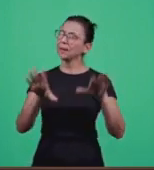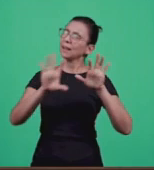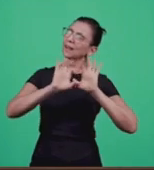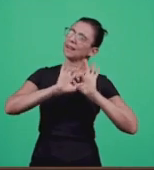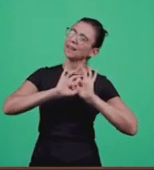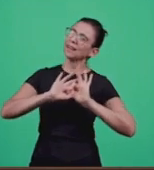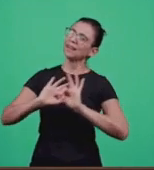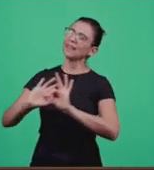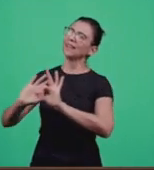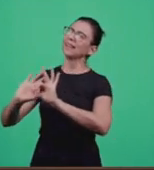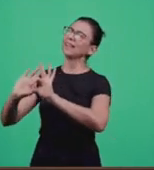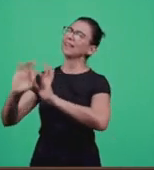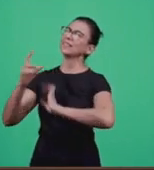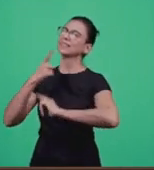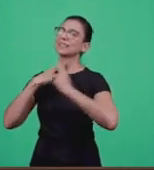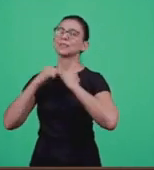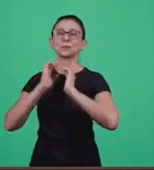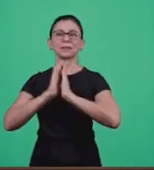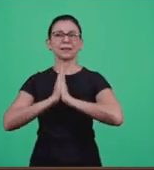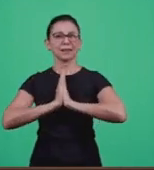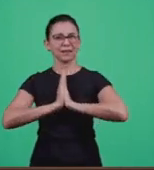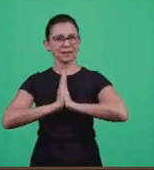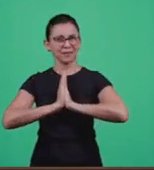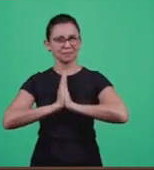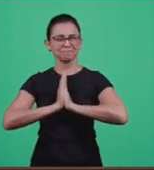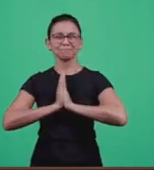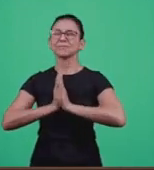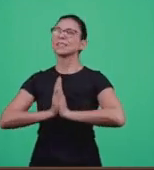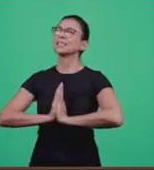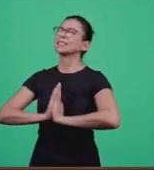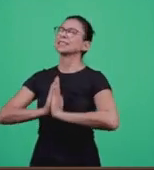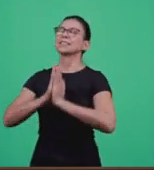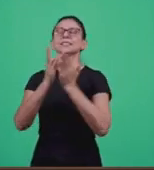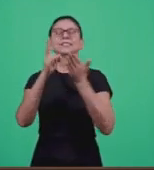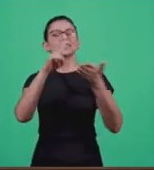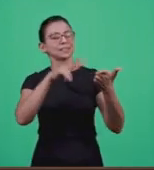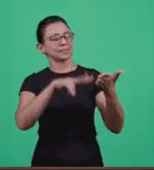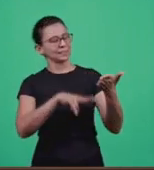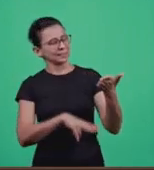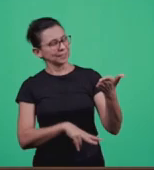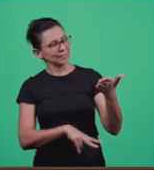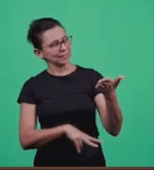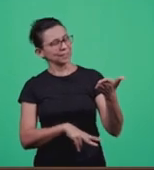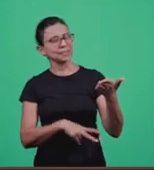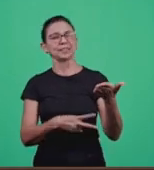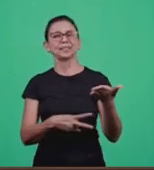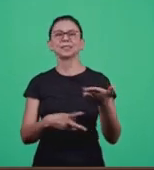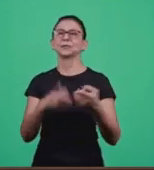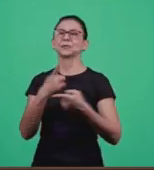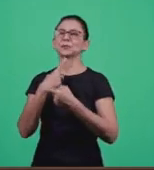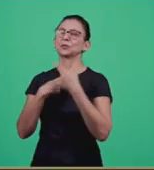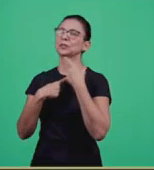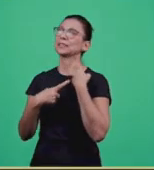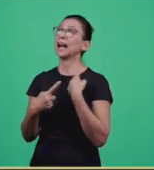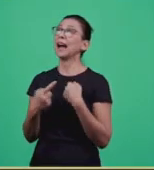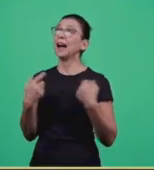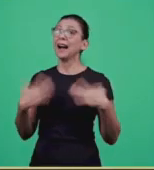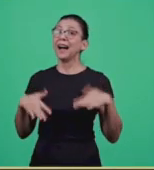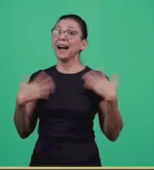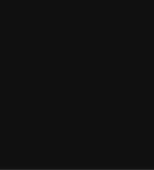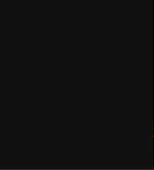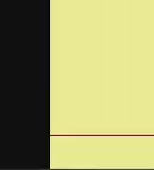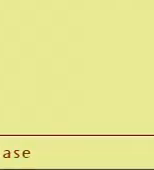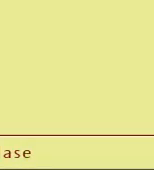grande en nuestros corazones, porque cuanto más estamos en comunión, sentimos más ganas